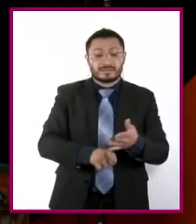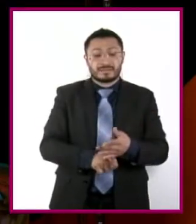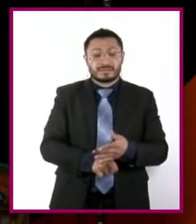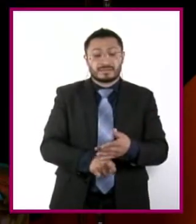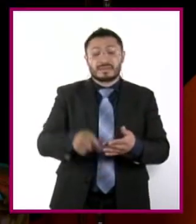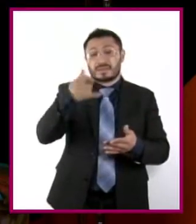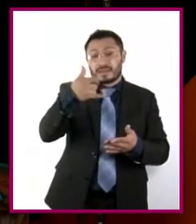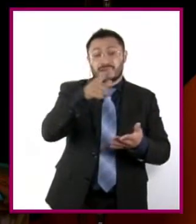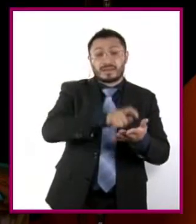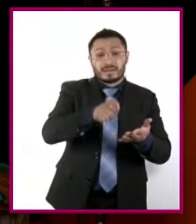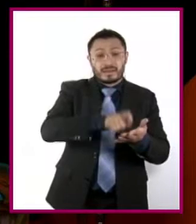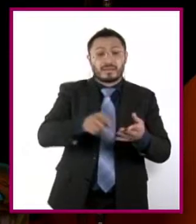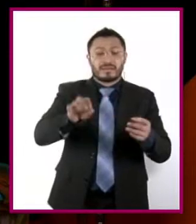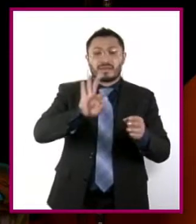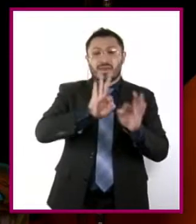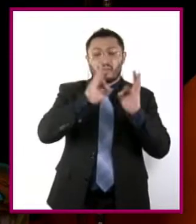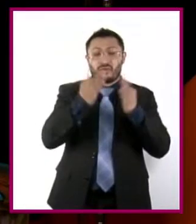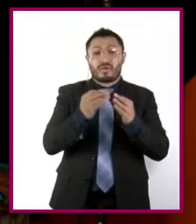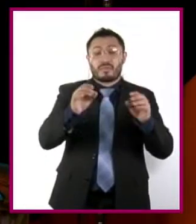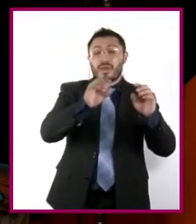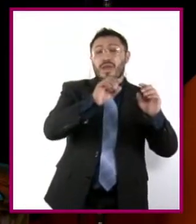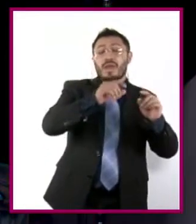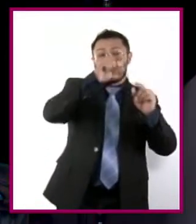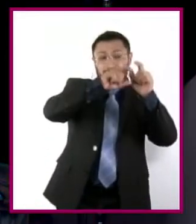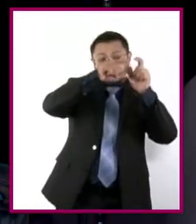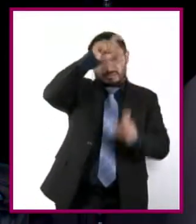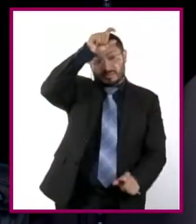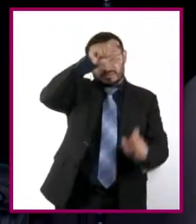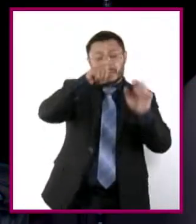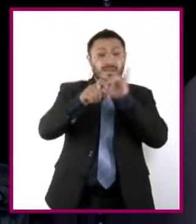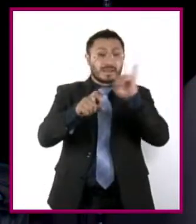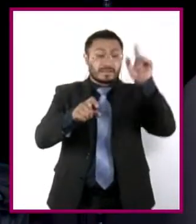Y escribirlas en forma vertical, en el extremo izquierdo.